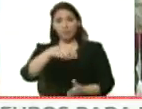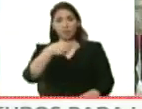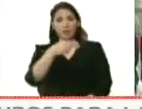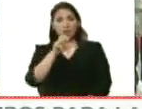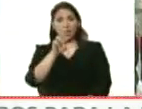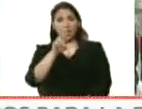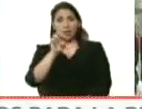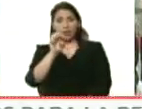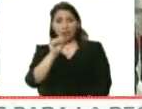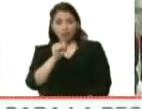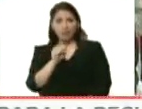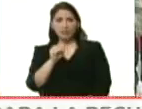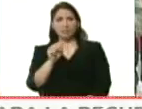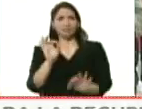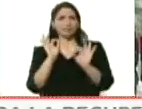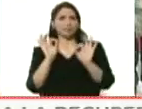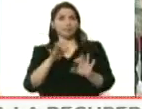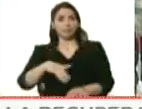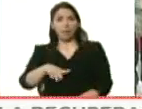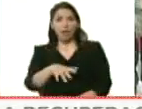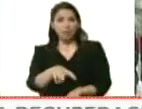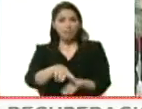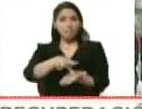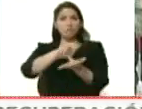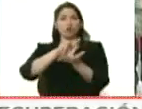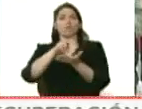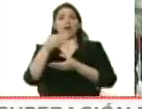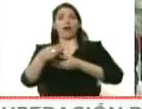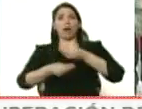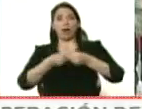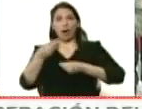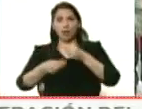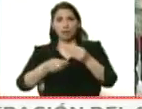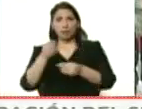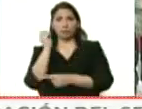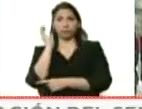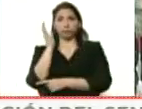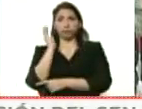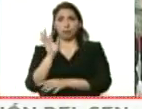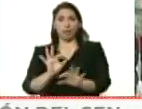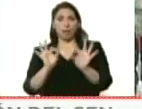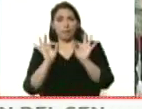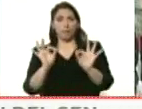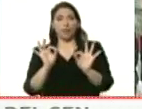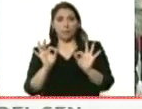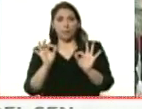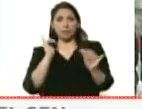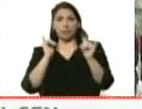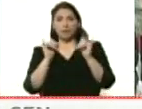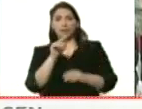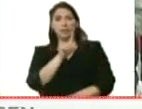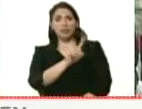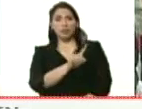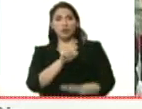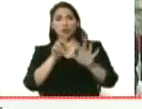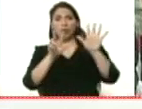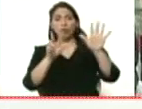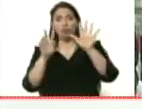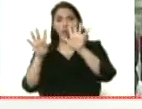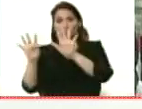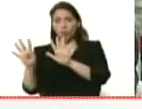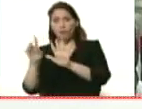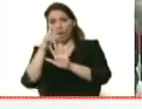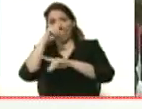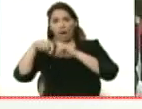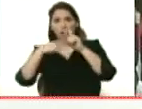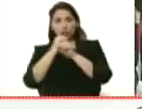Plaza Bolívar, donde se lleva a cabo una sesión especial con motivo a los 189 años de la siembra del